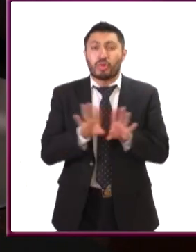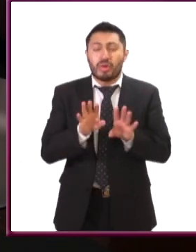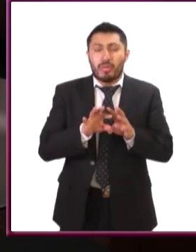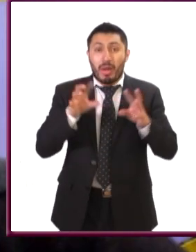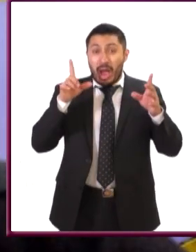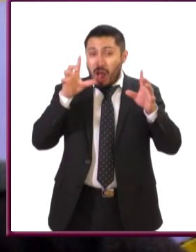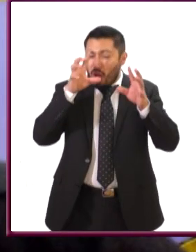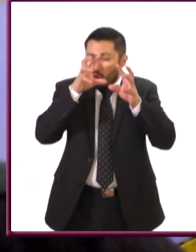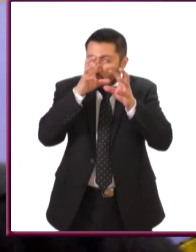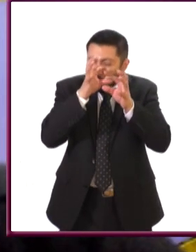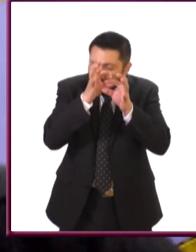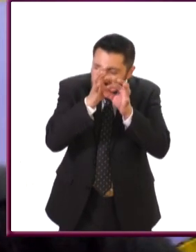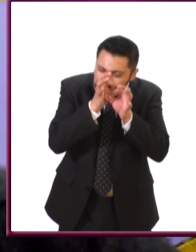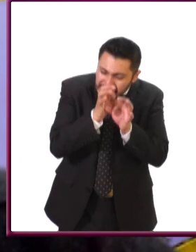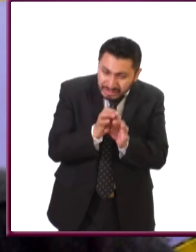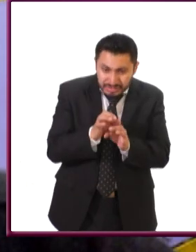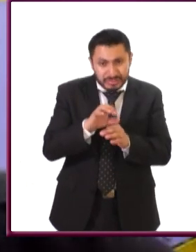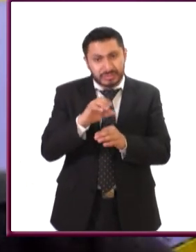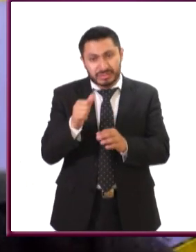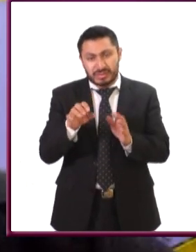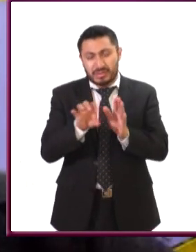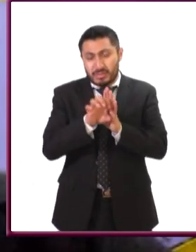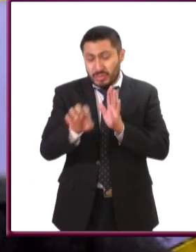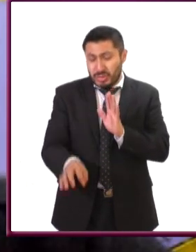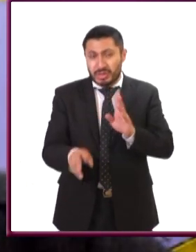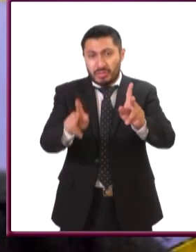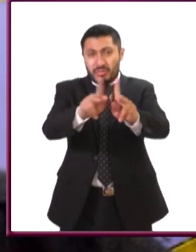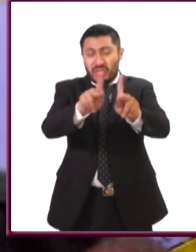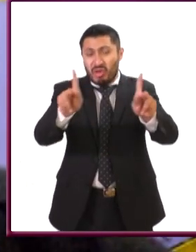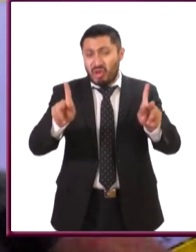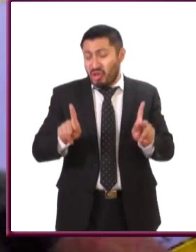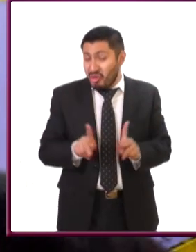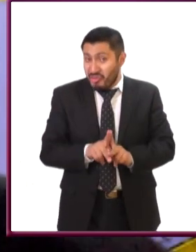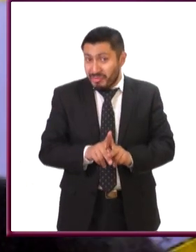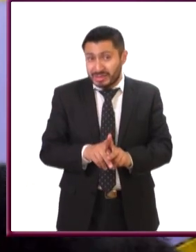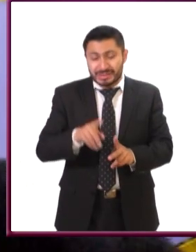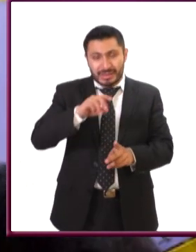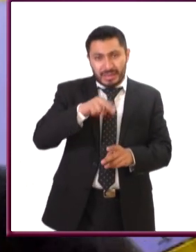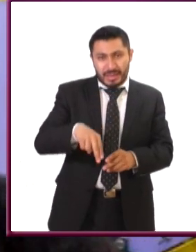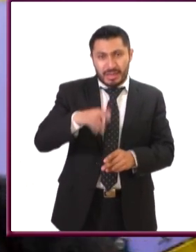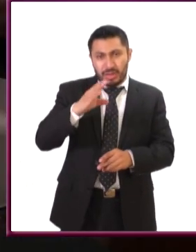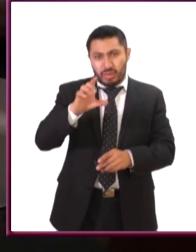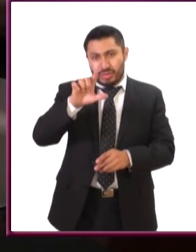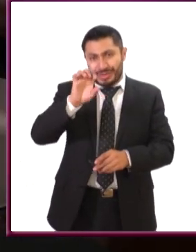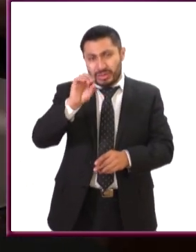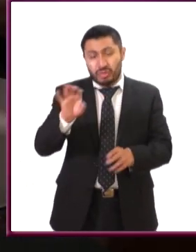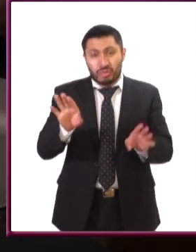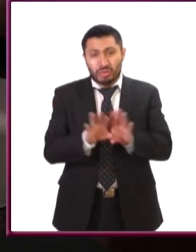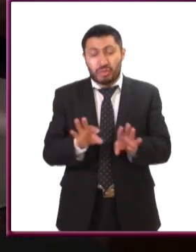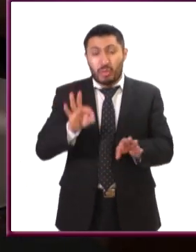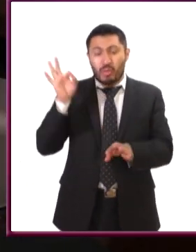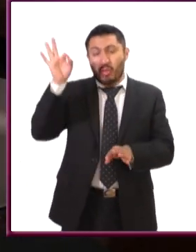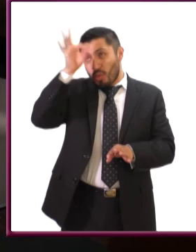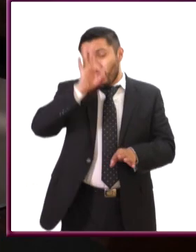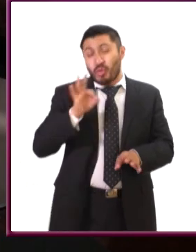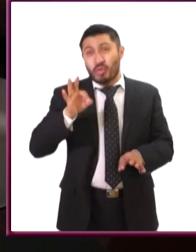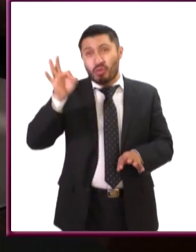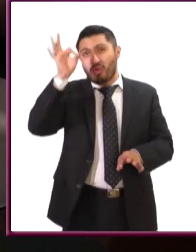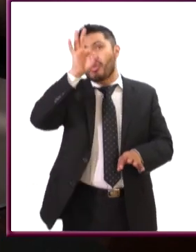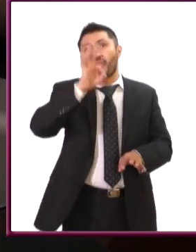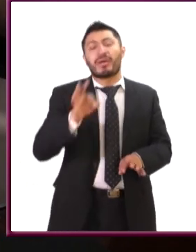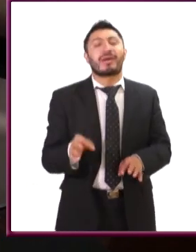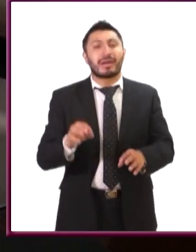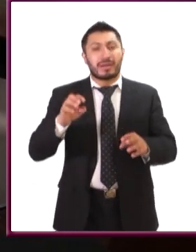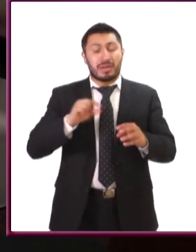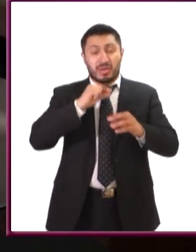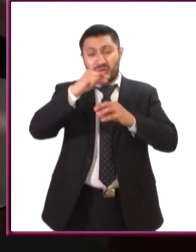original. Otra analogía, si el átomo fuera del tamaño de una gran plaza comercial, el núcleo sería como una mosca volando